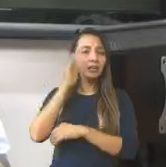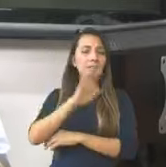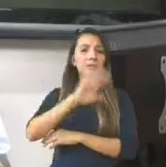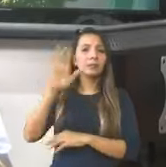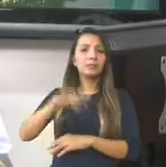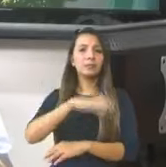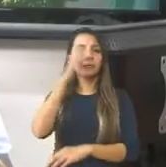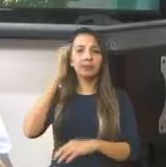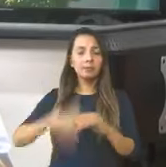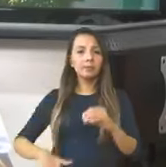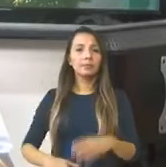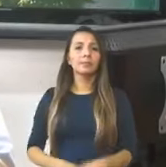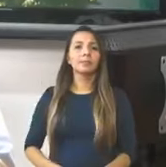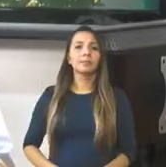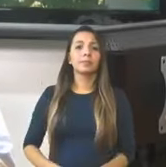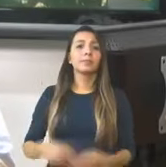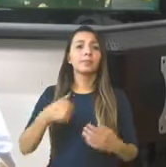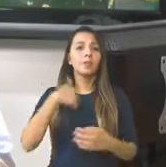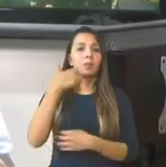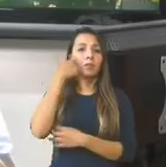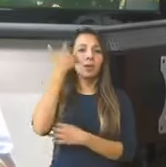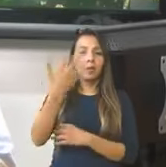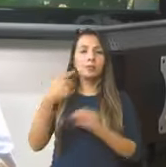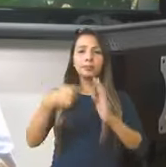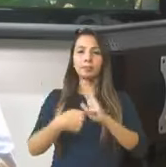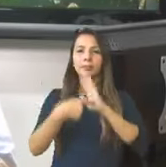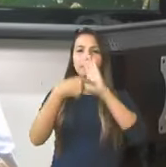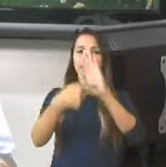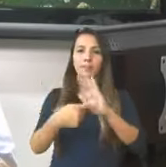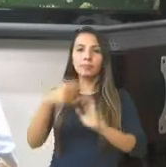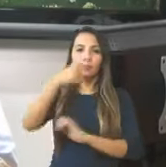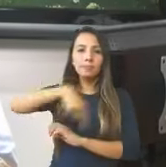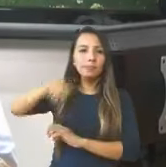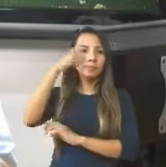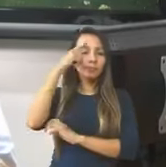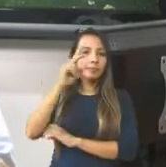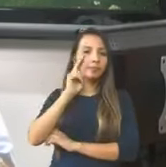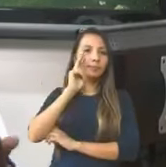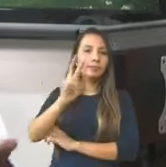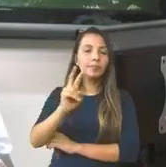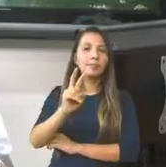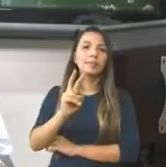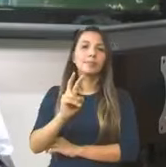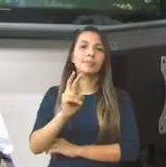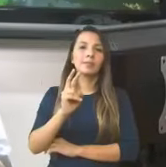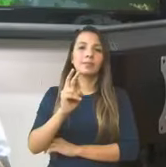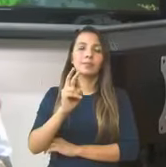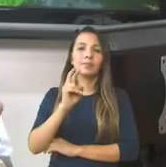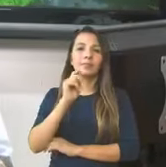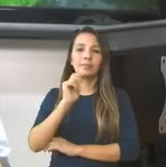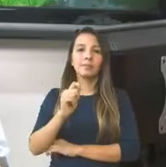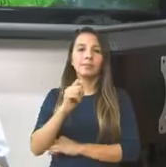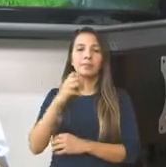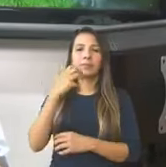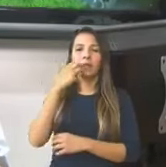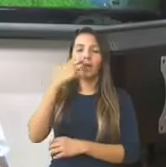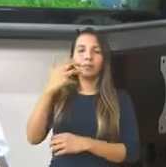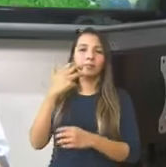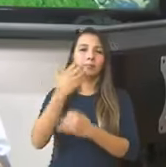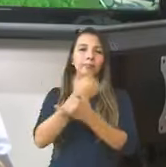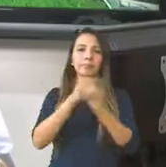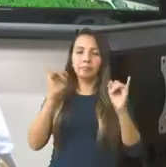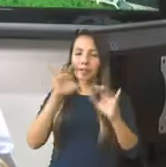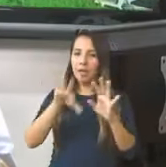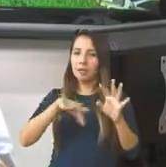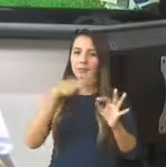el tiempo. Y pues yo le quiero presentar a usted, pues la ceremonia del grito ya lo dimos a